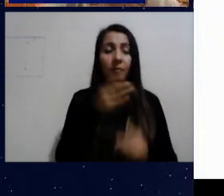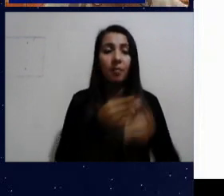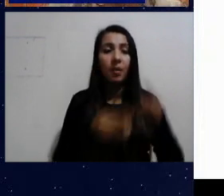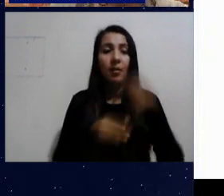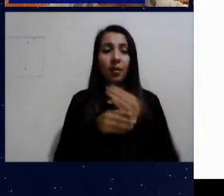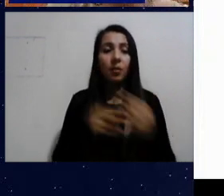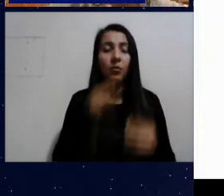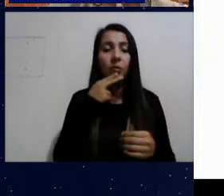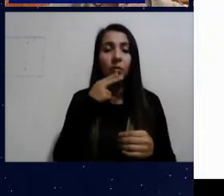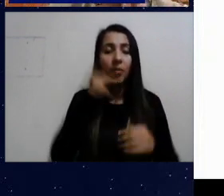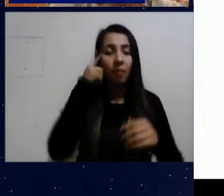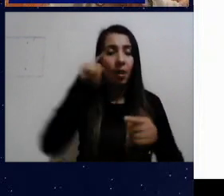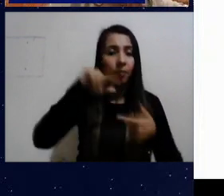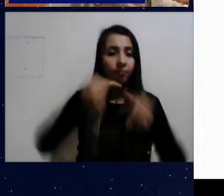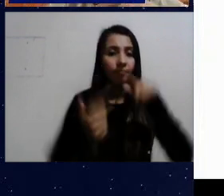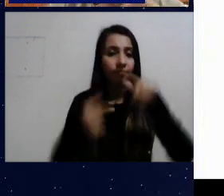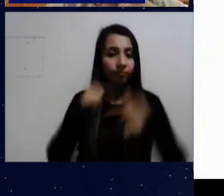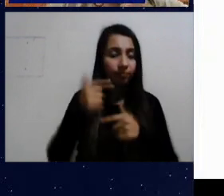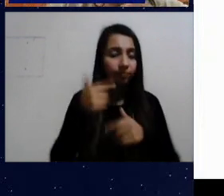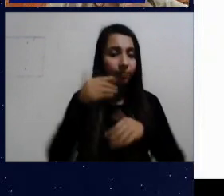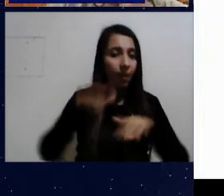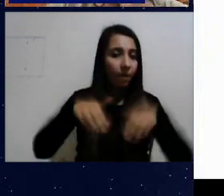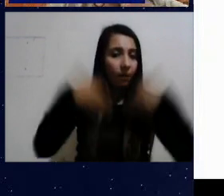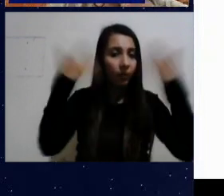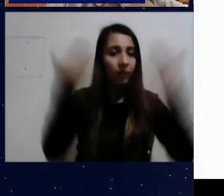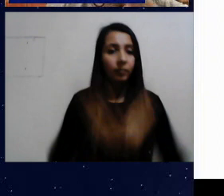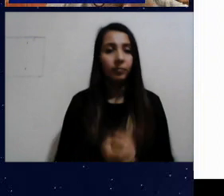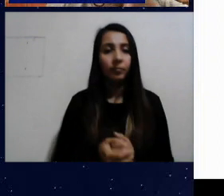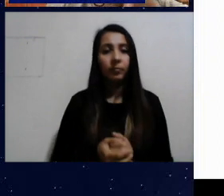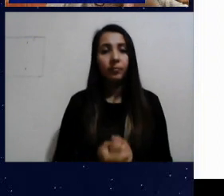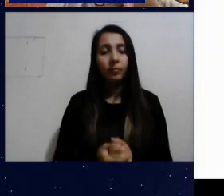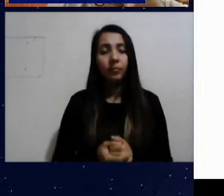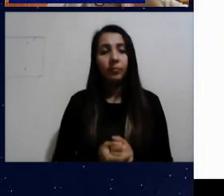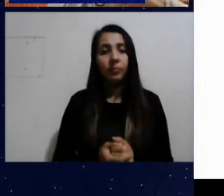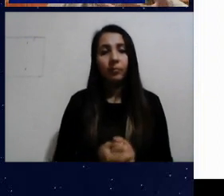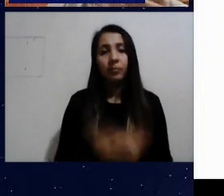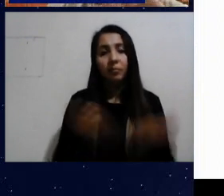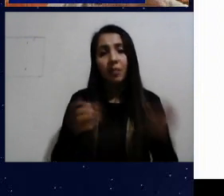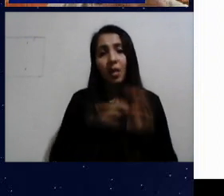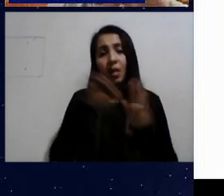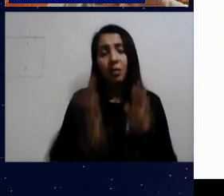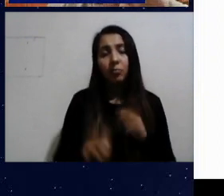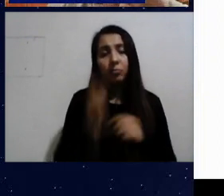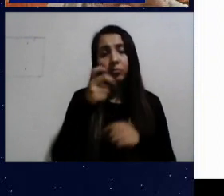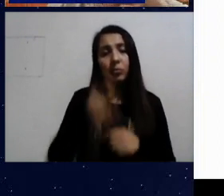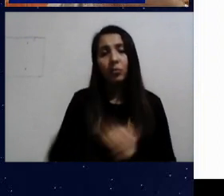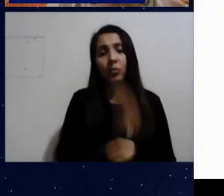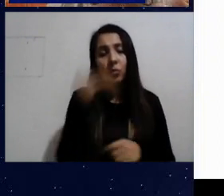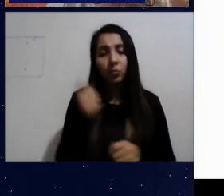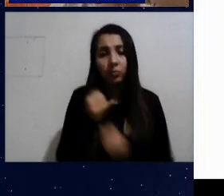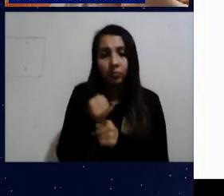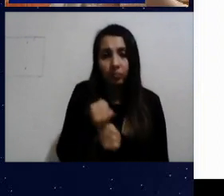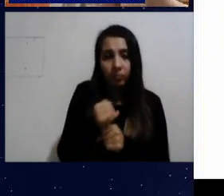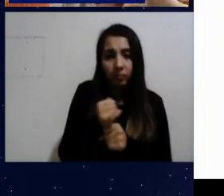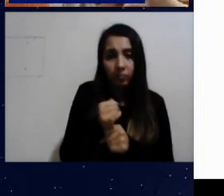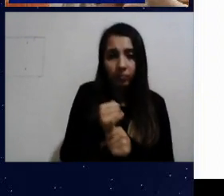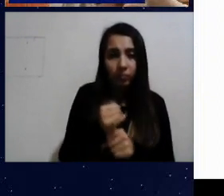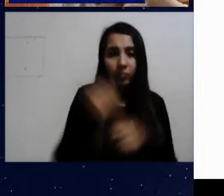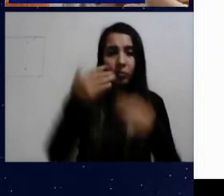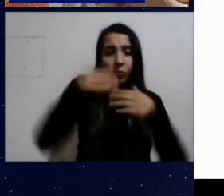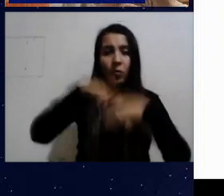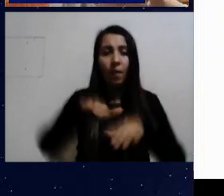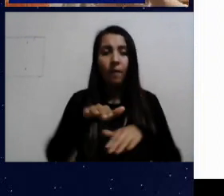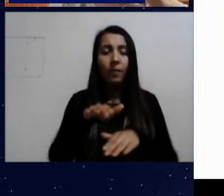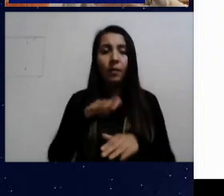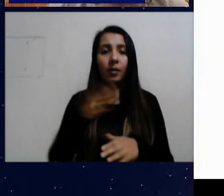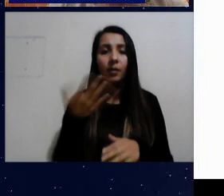es otro ejemplo del estudio, de los estudios que pueden hacer los astrónomos para investigar lo que es